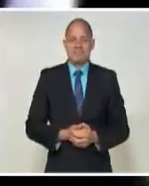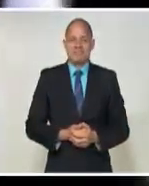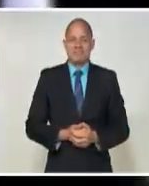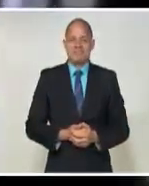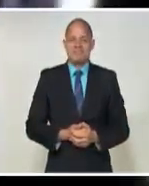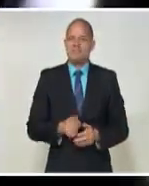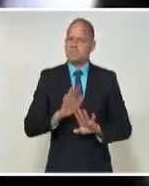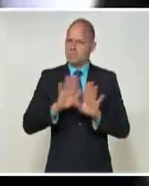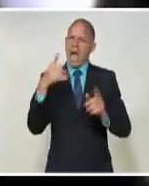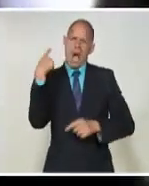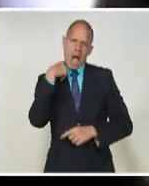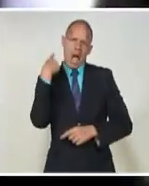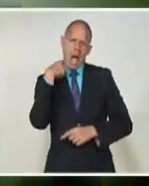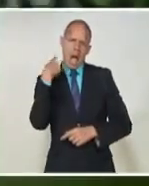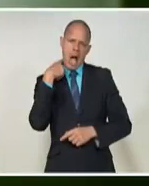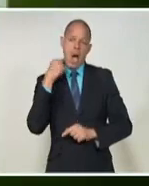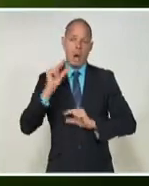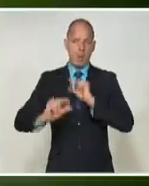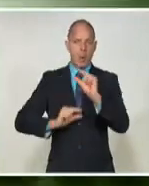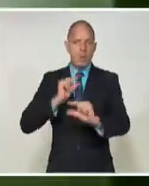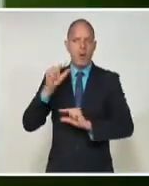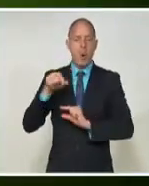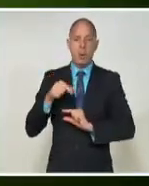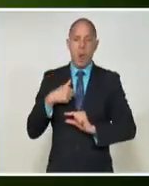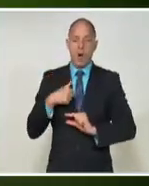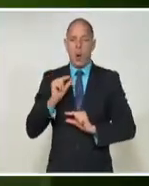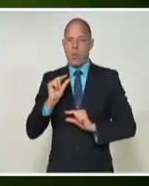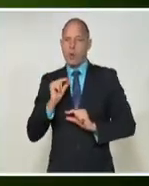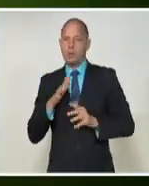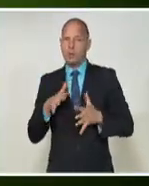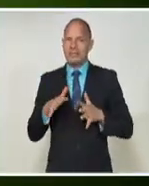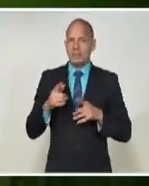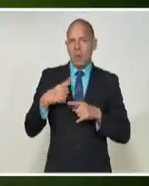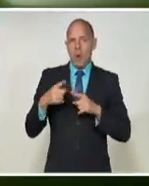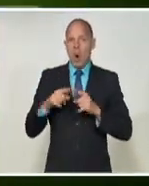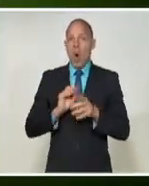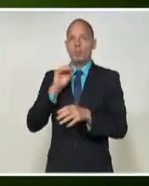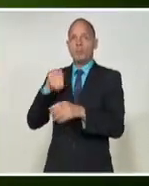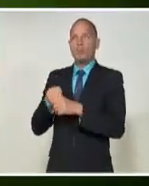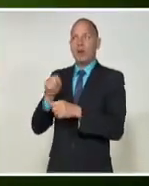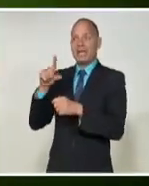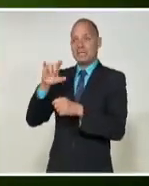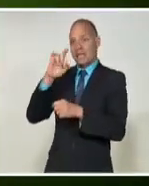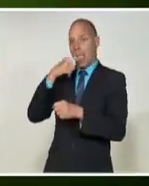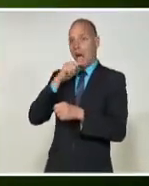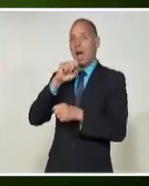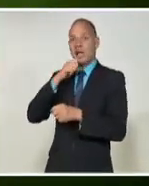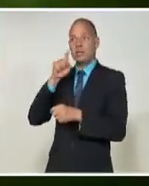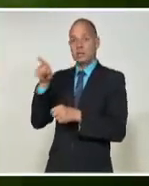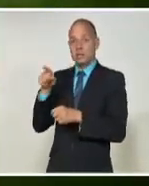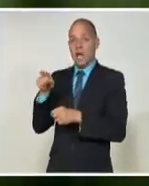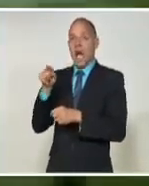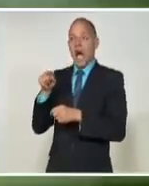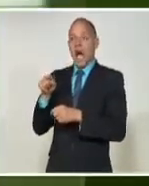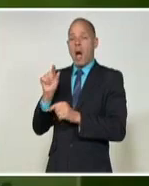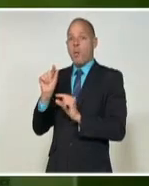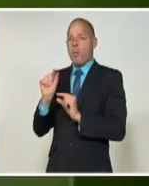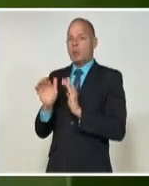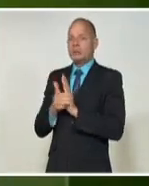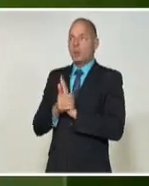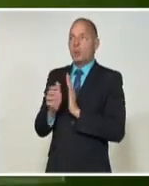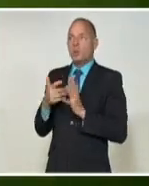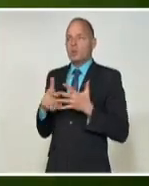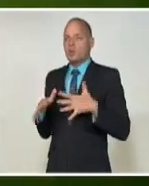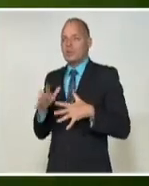Años de aprendizaje y de lógicos temores tuvo quien se infiltró en la Agencia Central de Inteligencia y desde allí conoció el